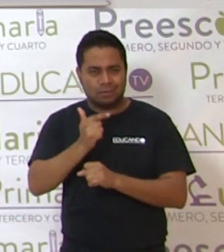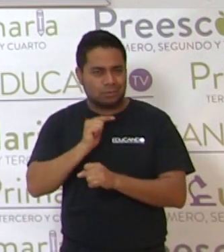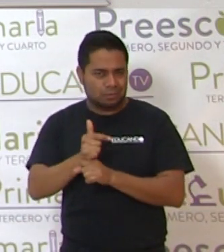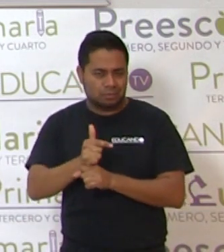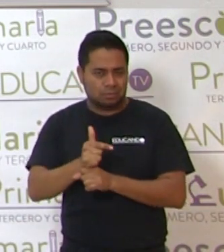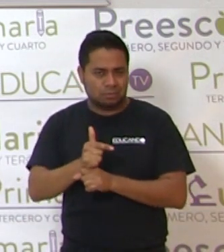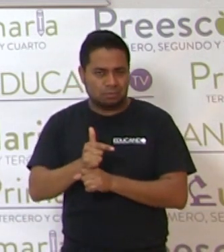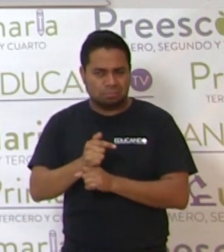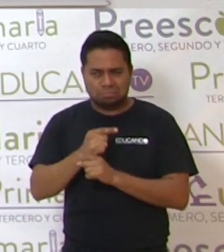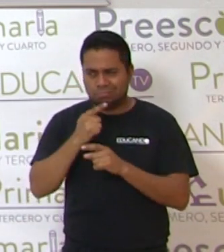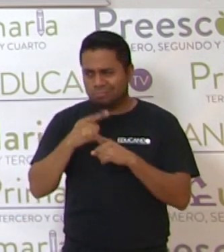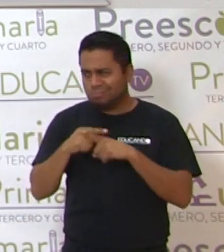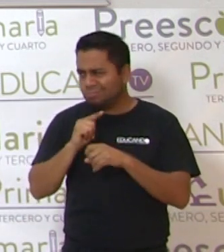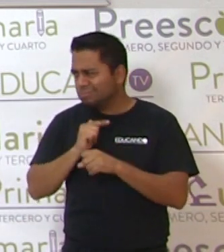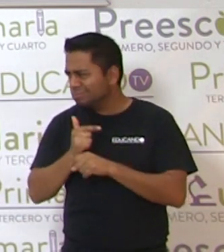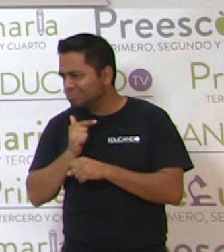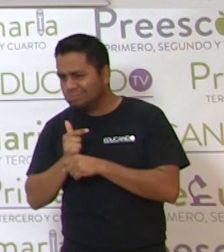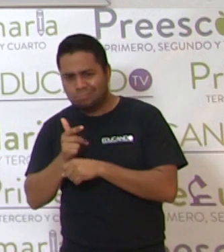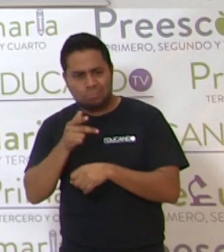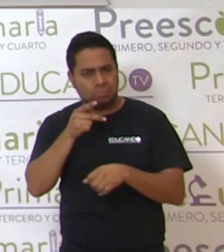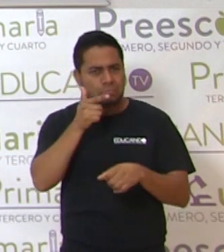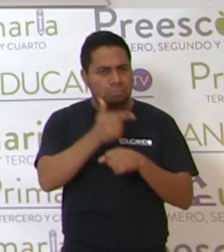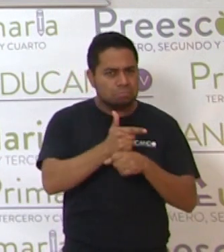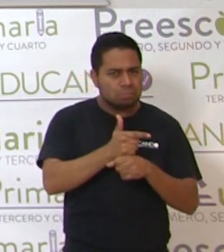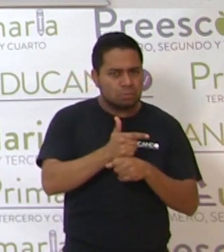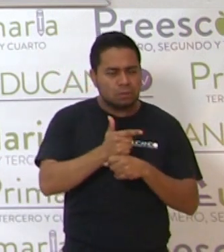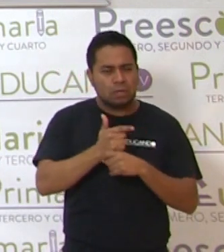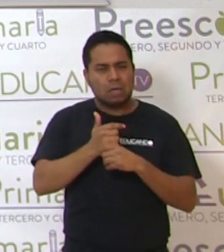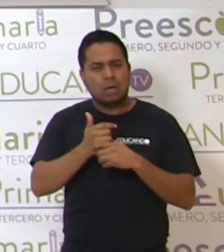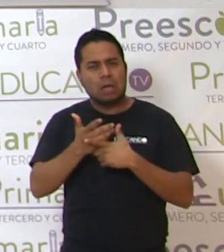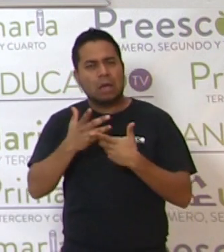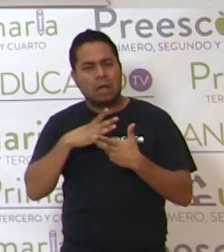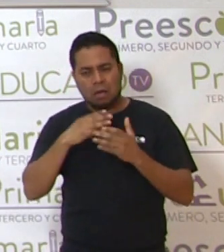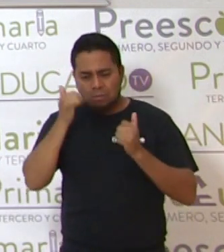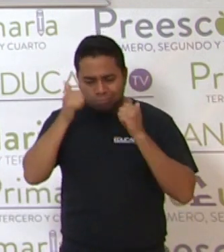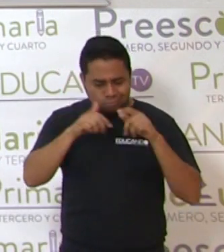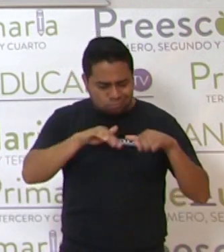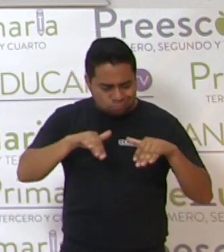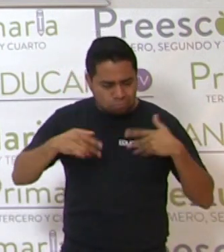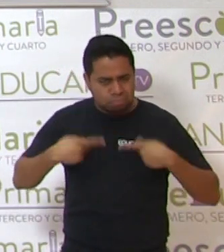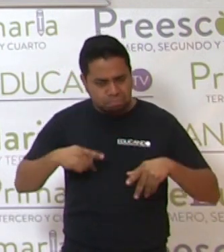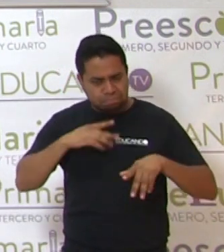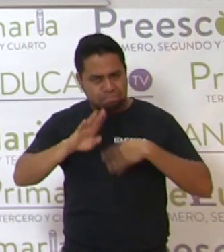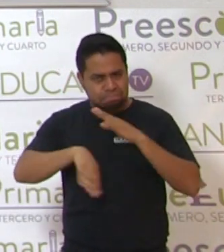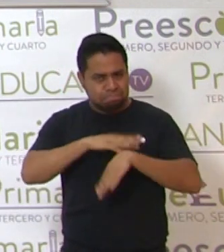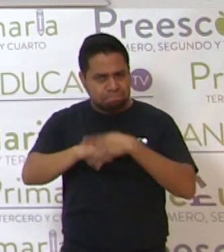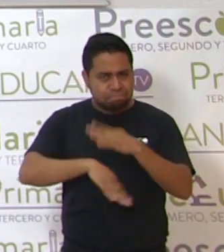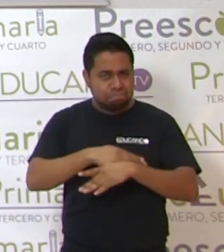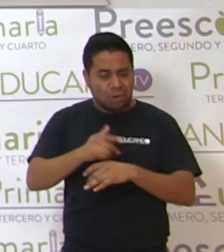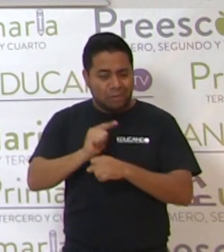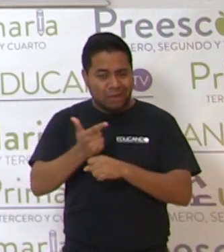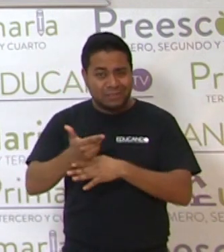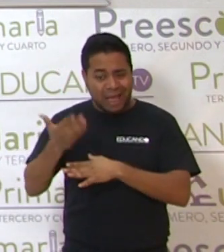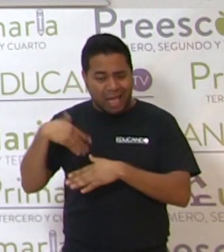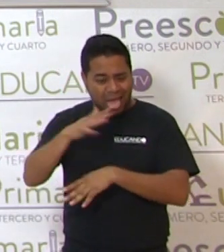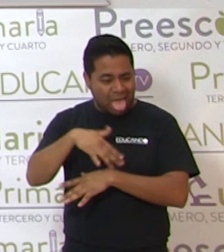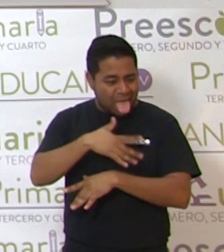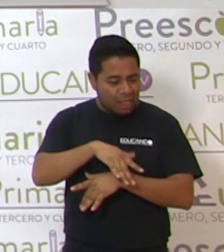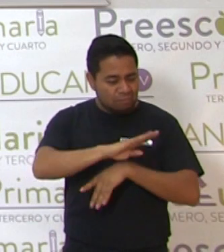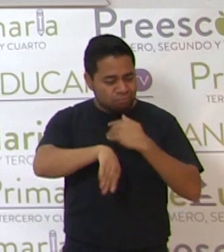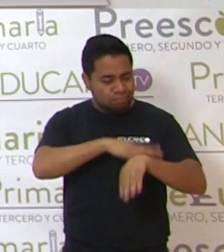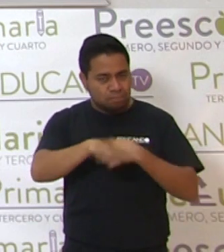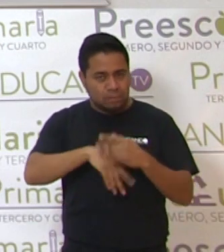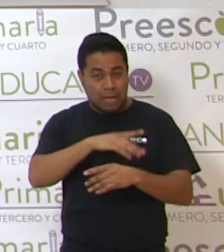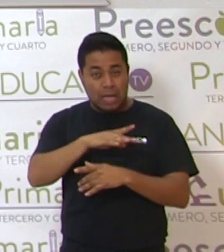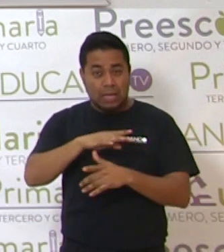¿Y quién ha visto un taxi? Los arqueólogos han desenterrado gente que murió buscando taxis. No más